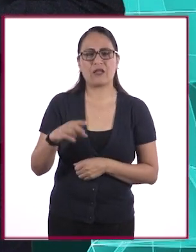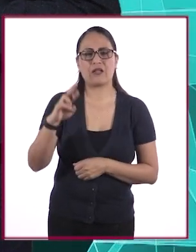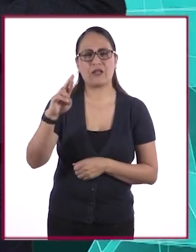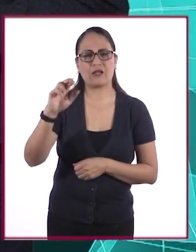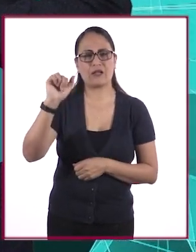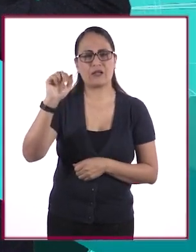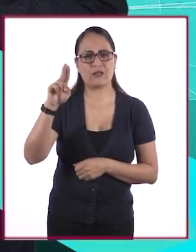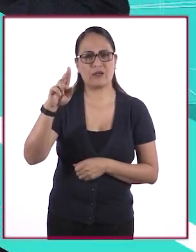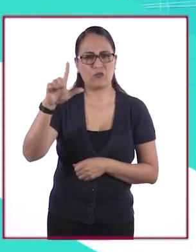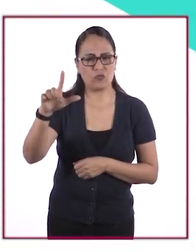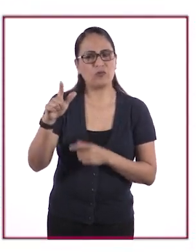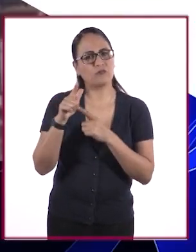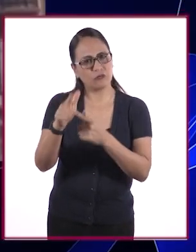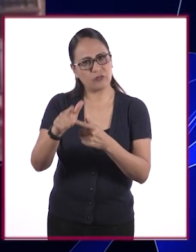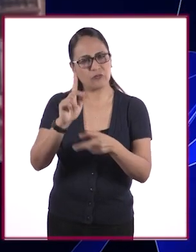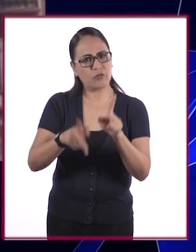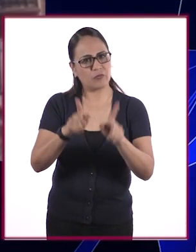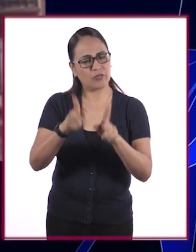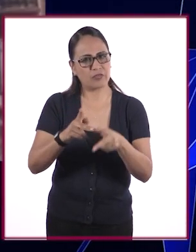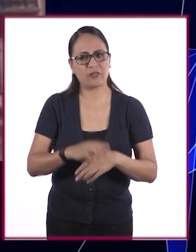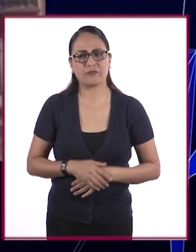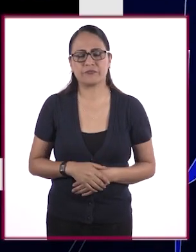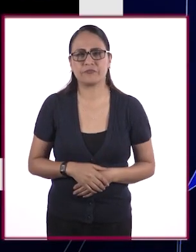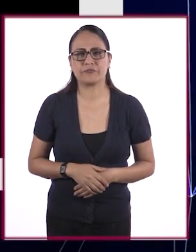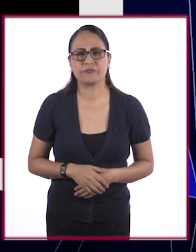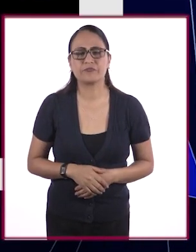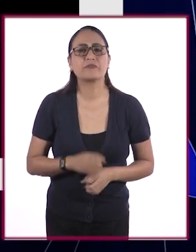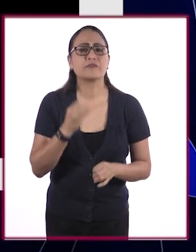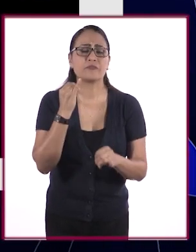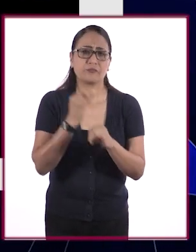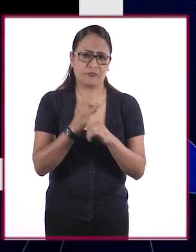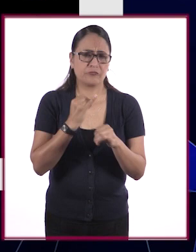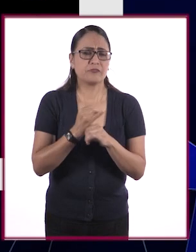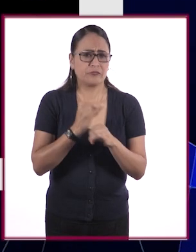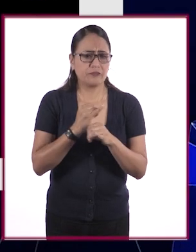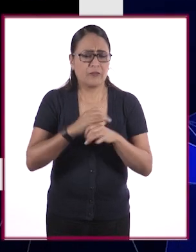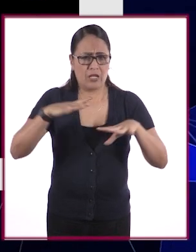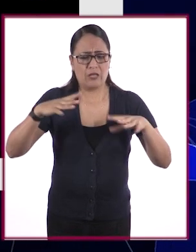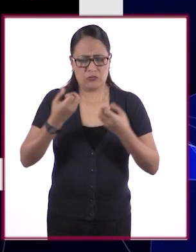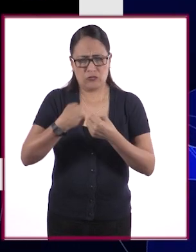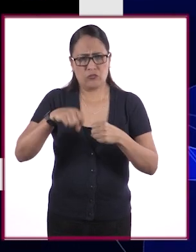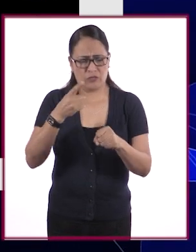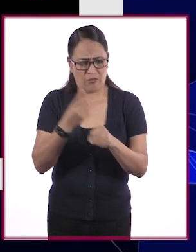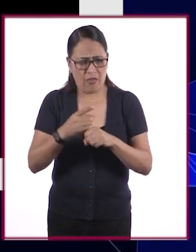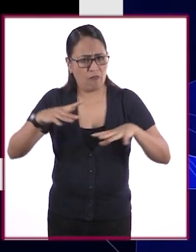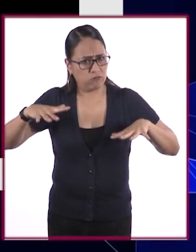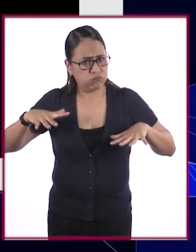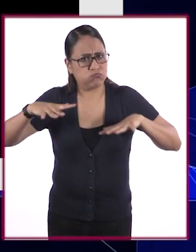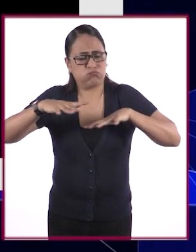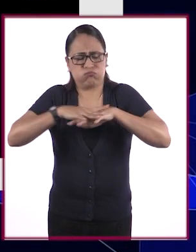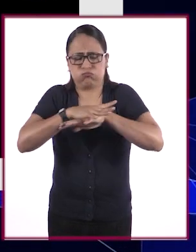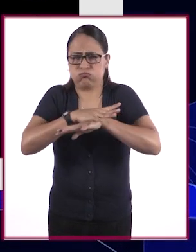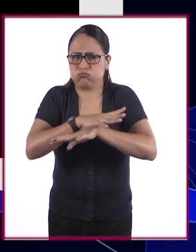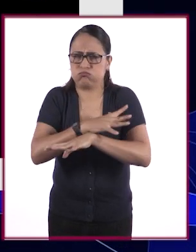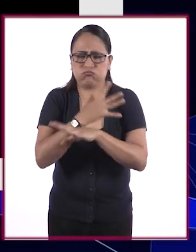Raúl Rojas González. Bueno, Internet ha cambiado la sociedad de una manera muy